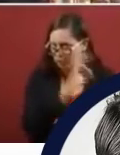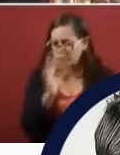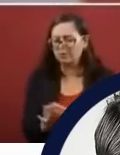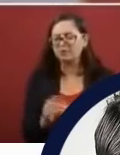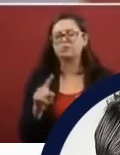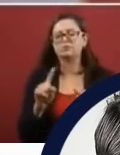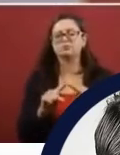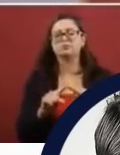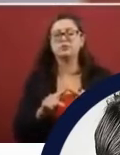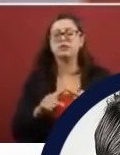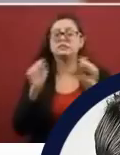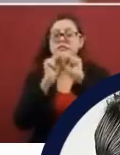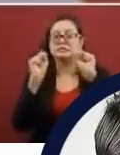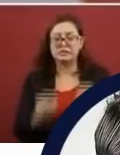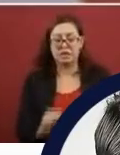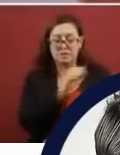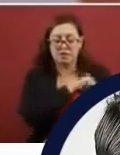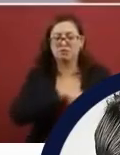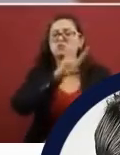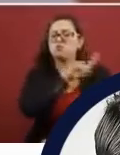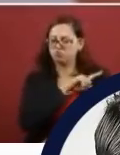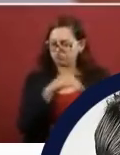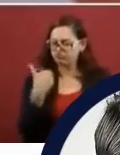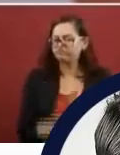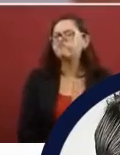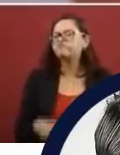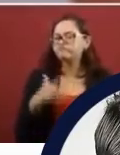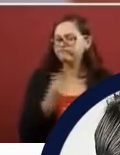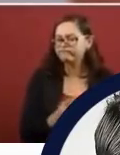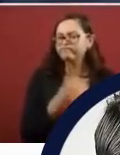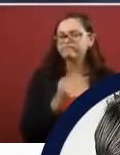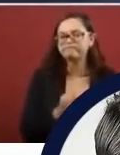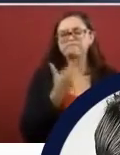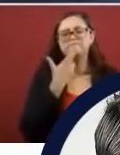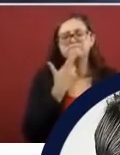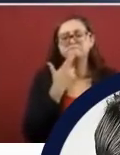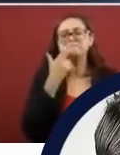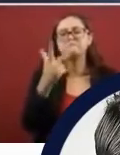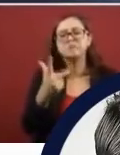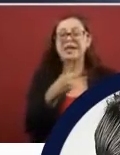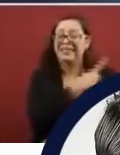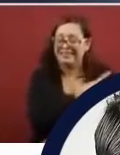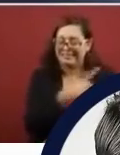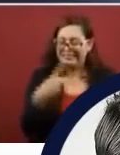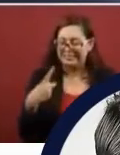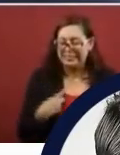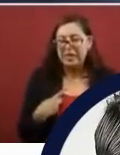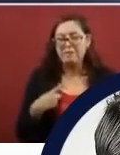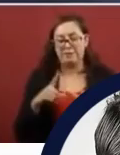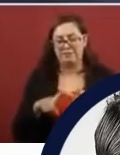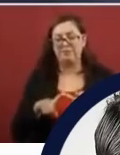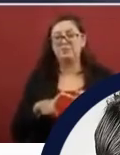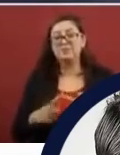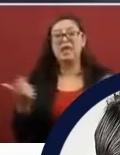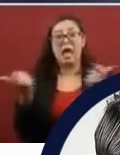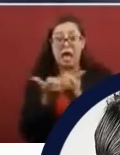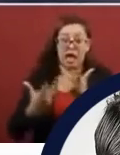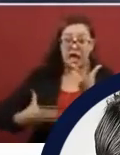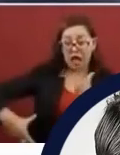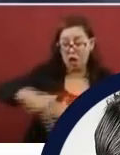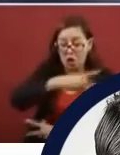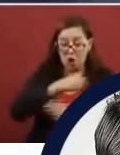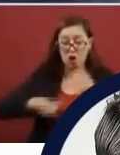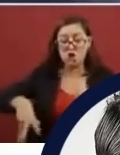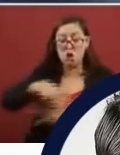cometer ese tipo de cosas, que si los zapatos están sucios, que si un día le llamó fifí, que eso es un atentado contra la libertad de prensa. La verdad,